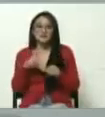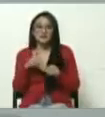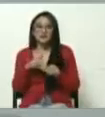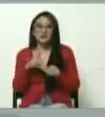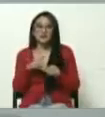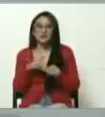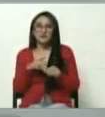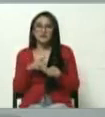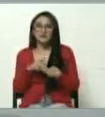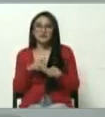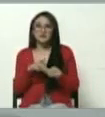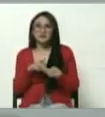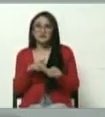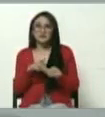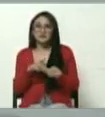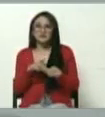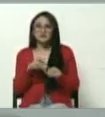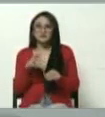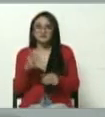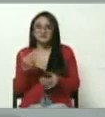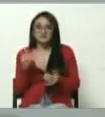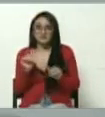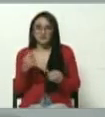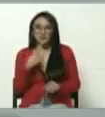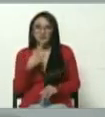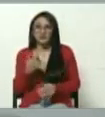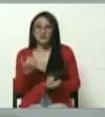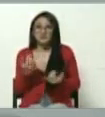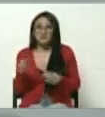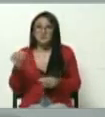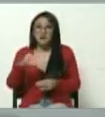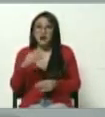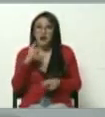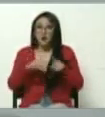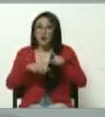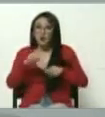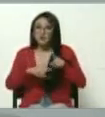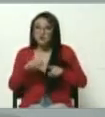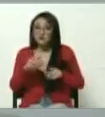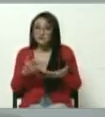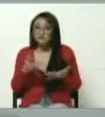para las causas que usted ha mencionado? ¿Habrá más causas? ¿Hay más?